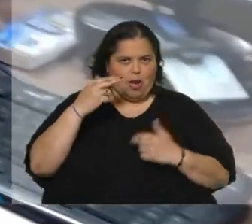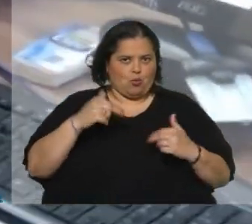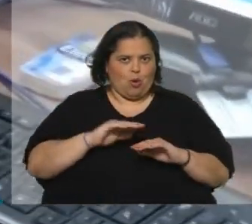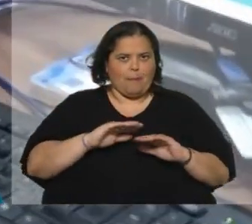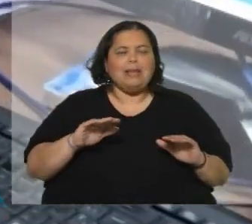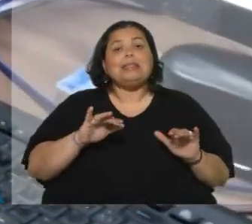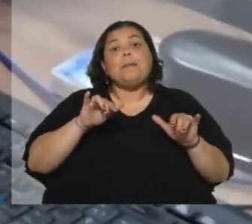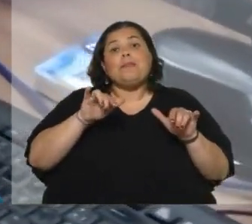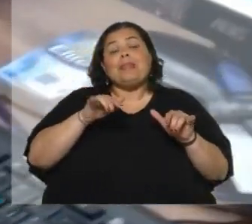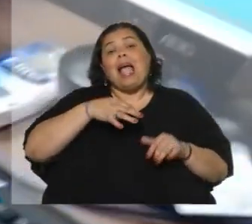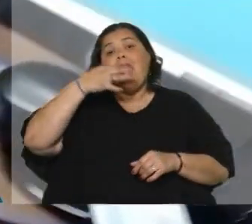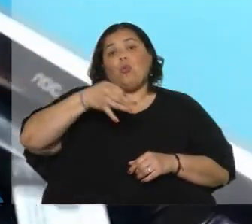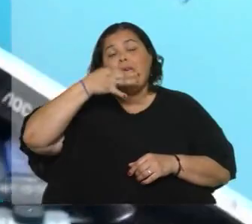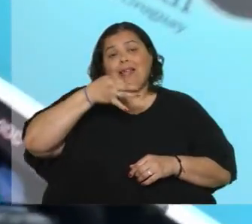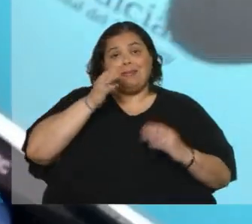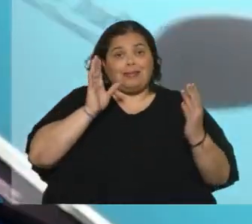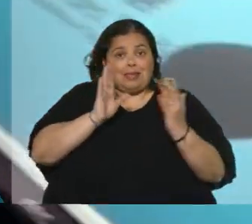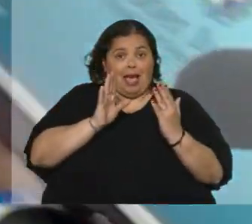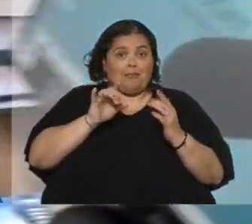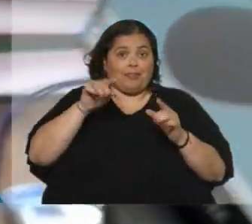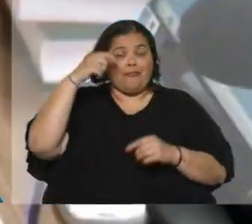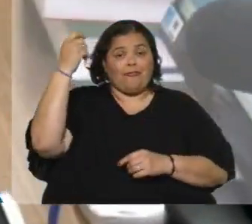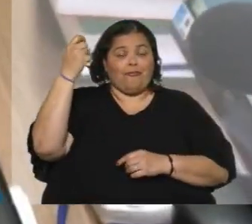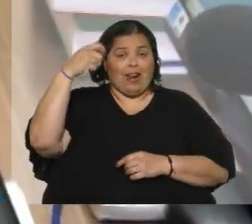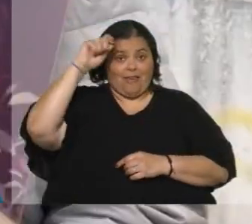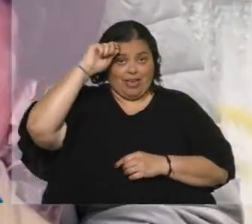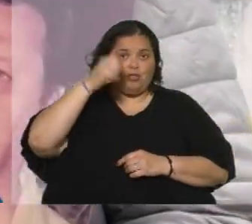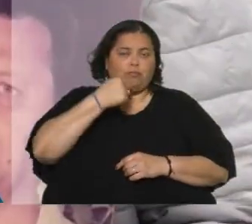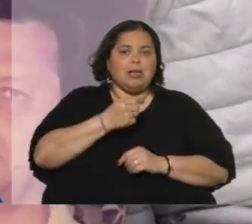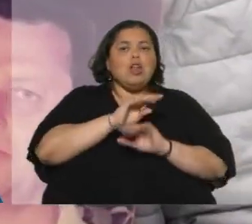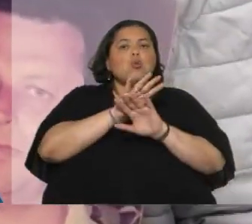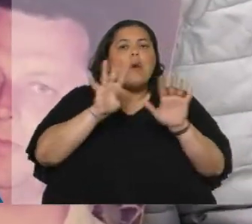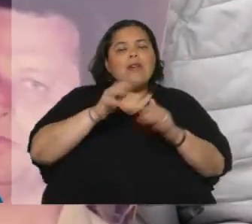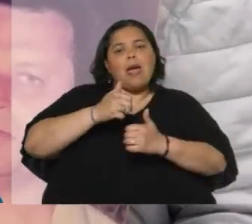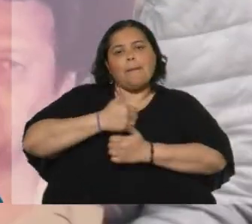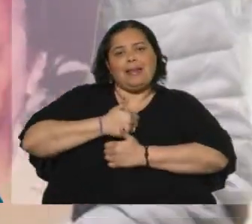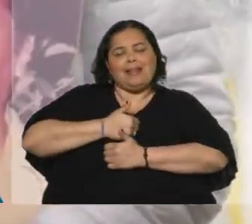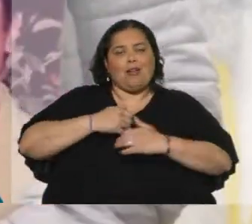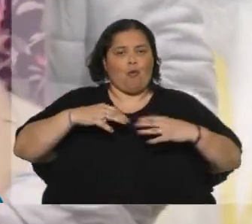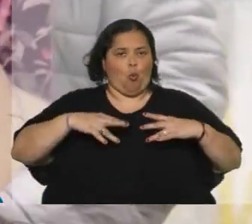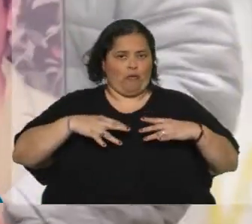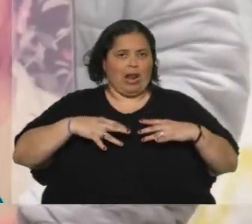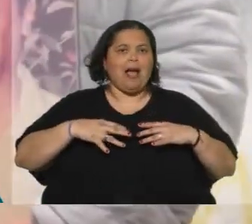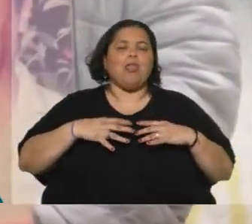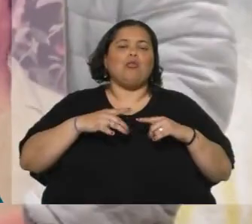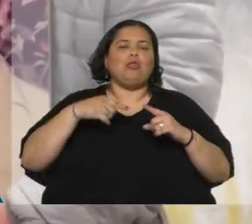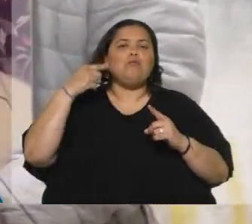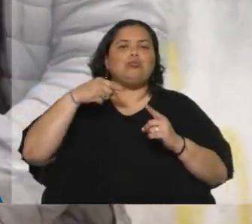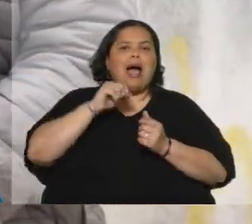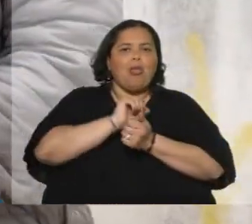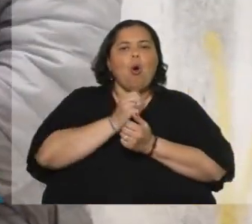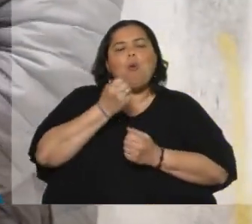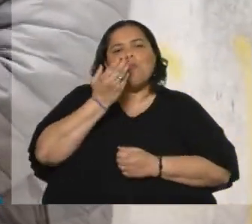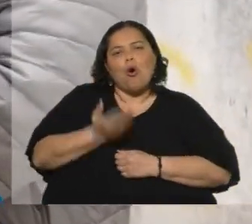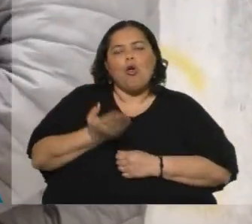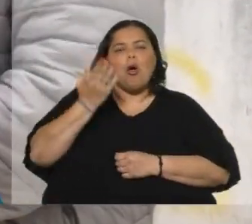En histórica audiencia celebrada en Fraiventos, 9 militares retirados fueron imputados por actos de tortura y muerte a Vladimir Roslik.